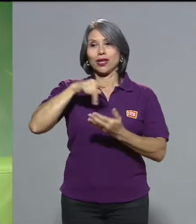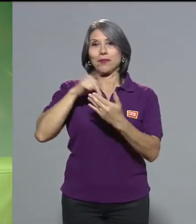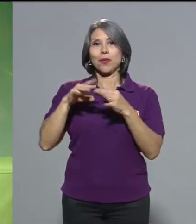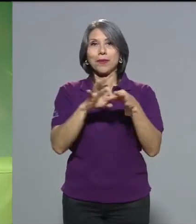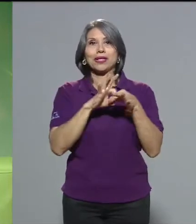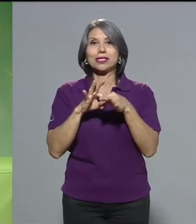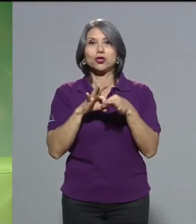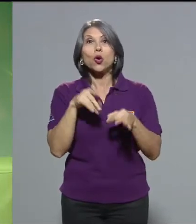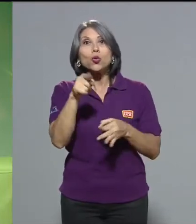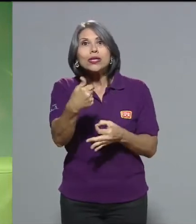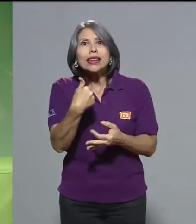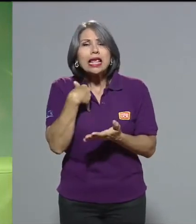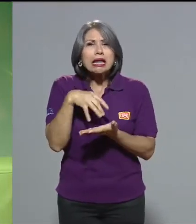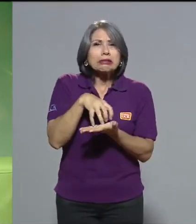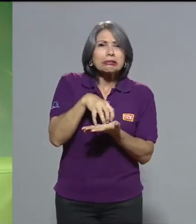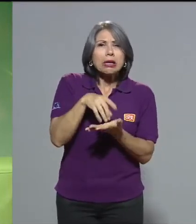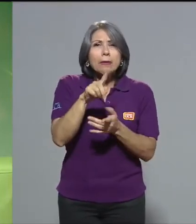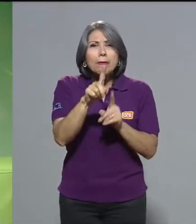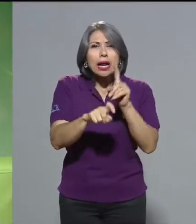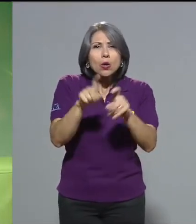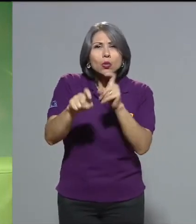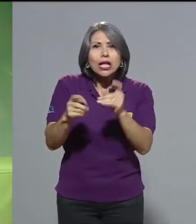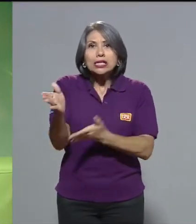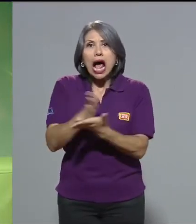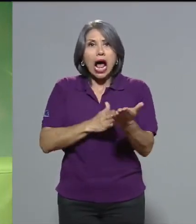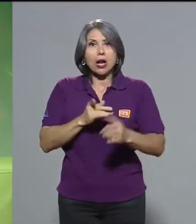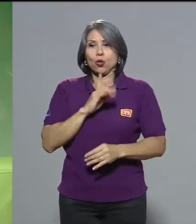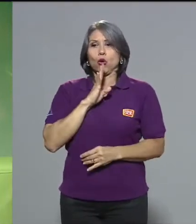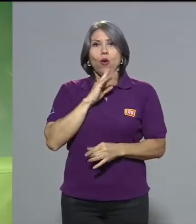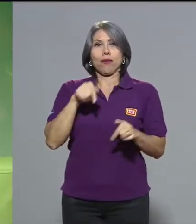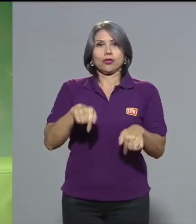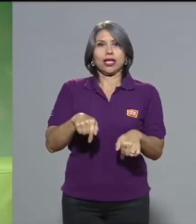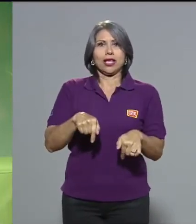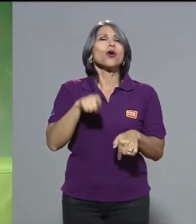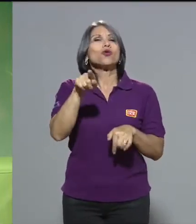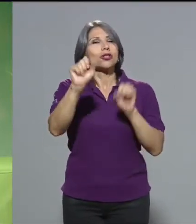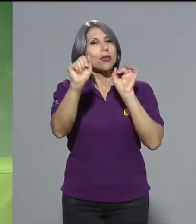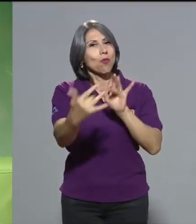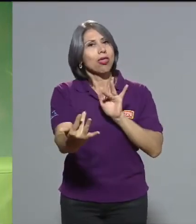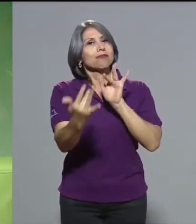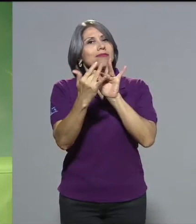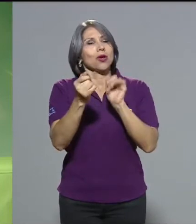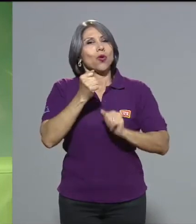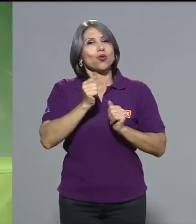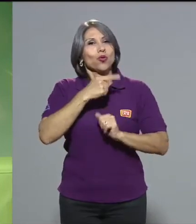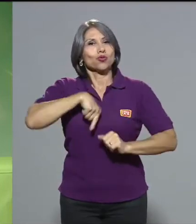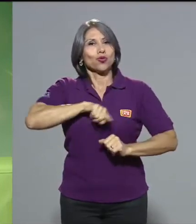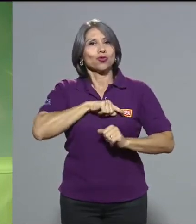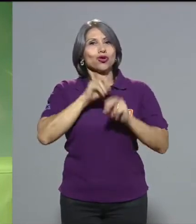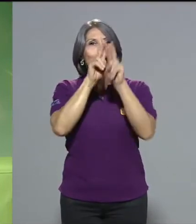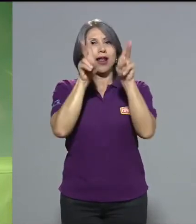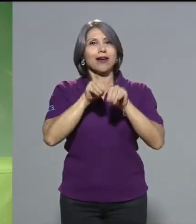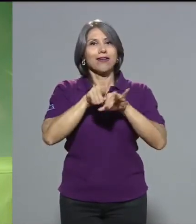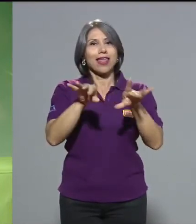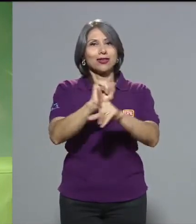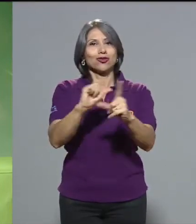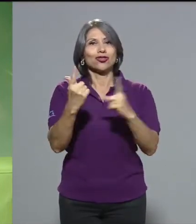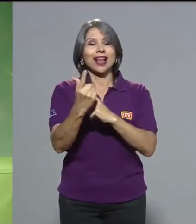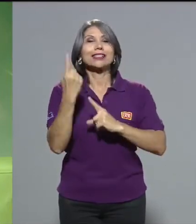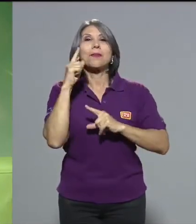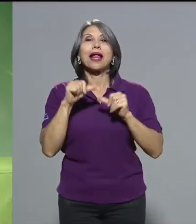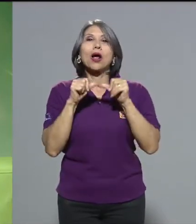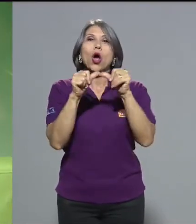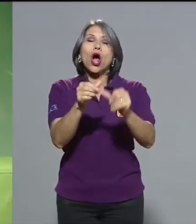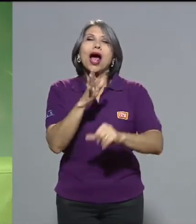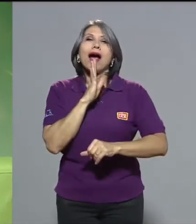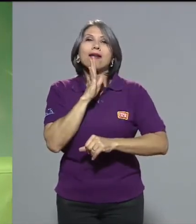tiene preguntas que no evacuamos en el programa de hoy, háganosla llegar a nuestras redes sociales para seguir conversando sobre este tema que es súper